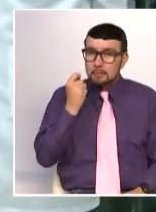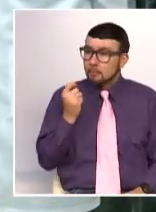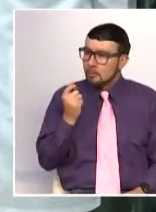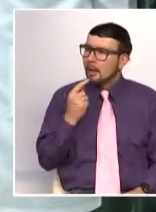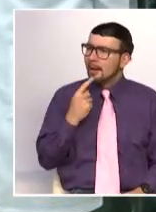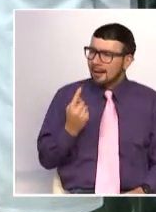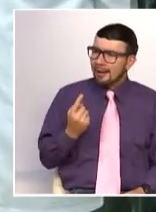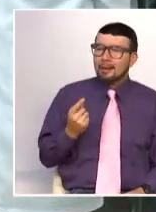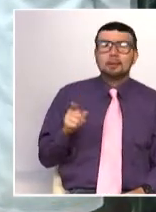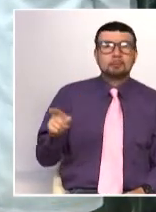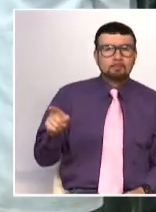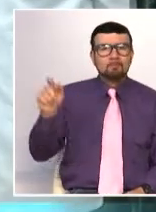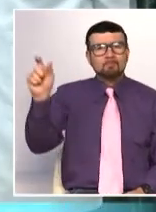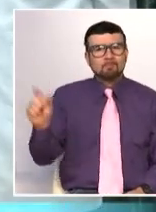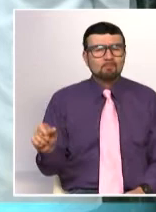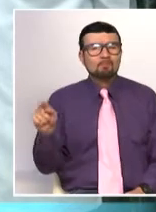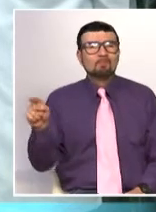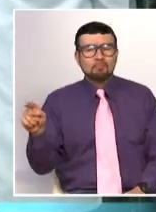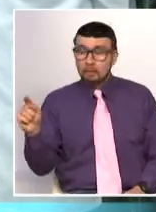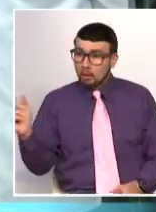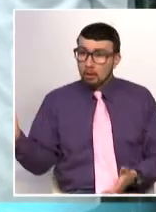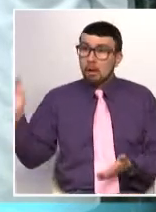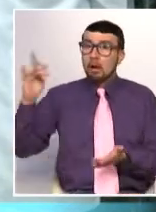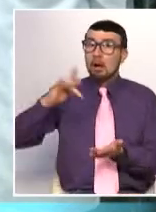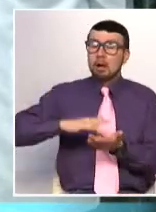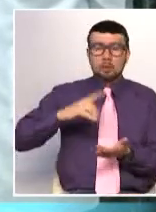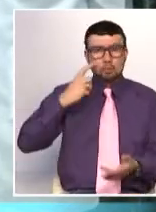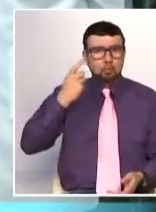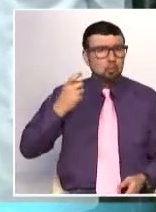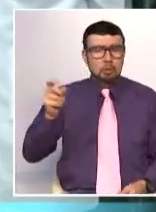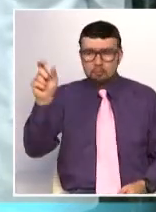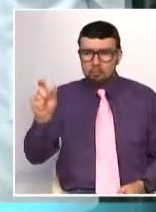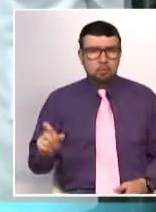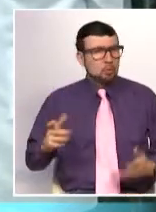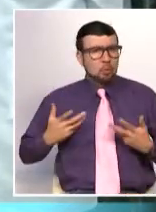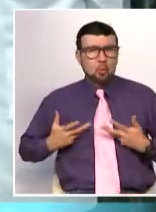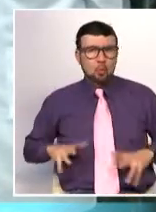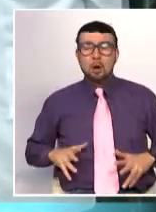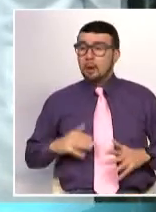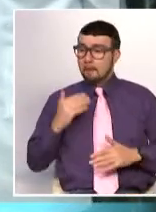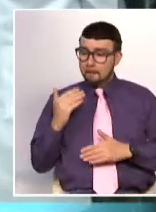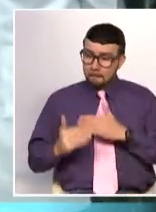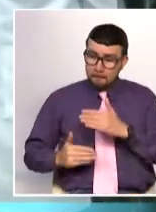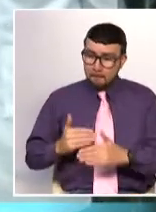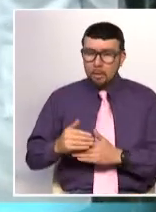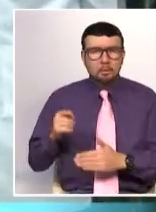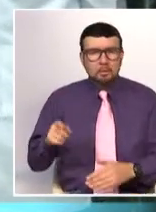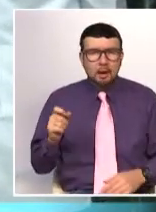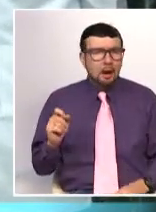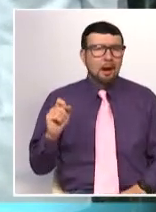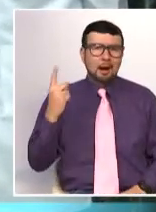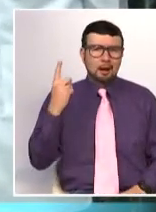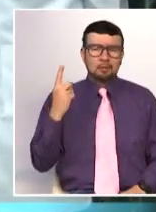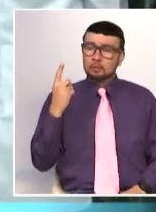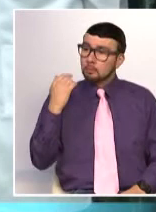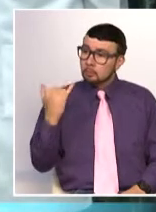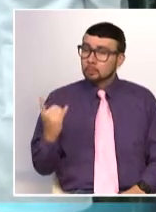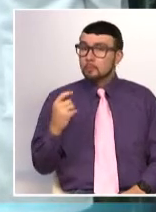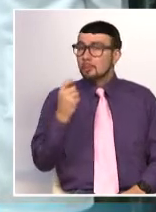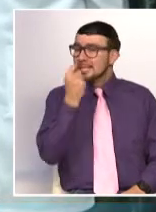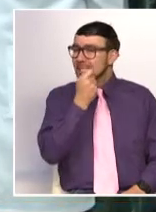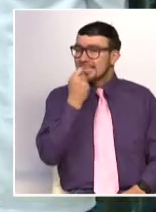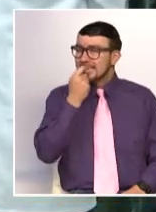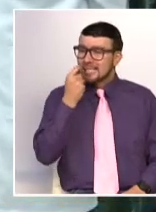este paciente que vino a buscar cualquiera de los médicos por un proceso x su origen estaba en la boca o la